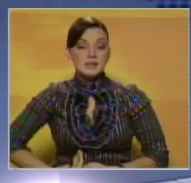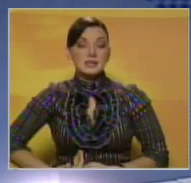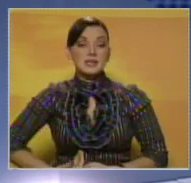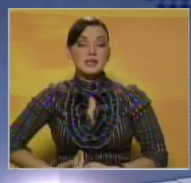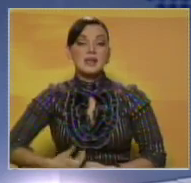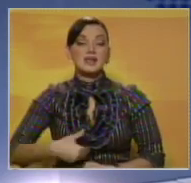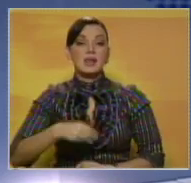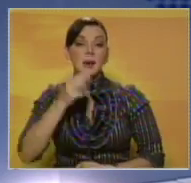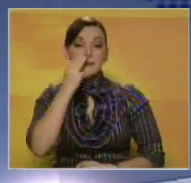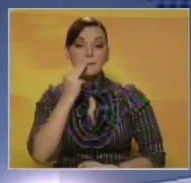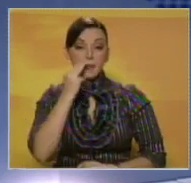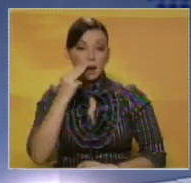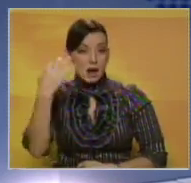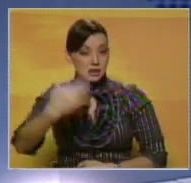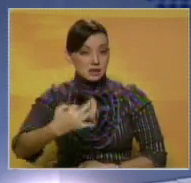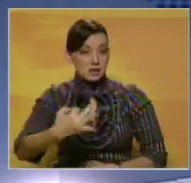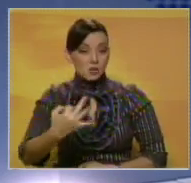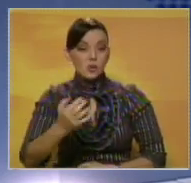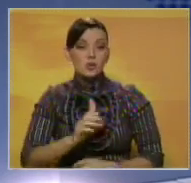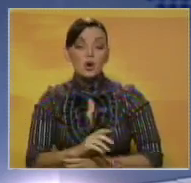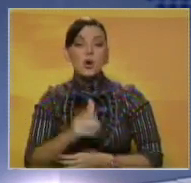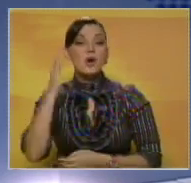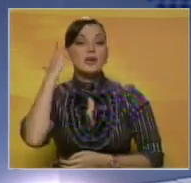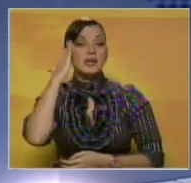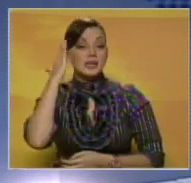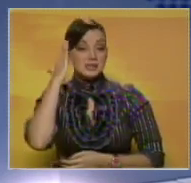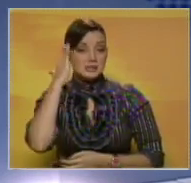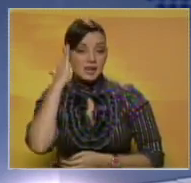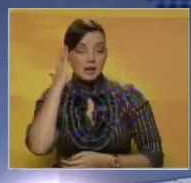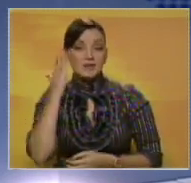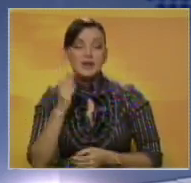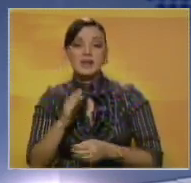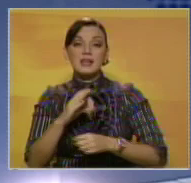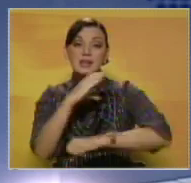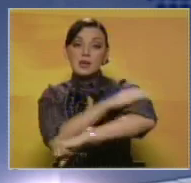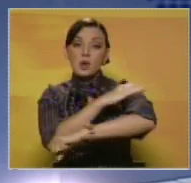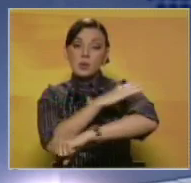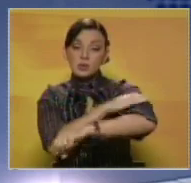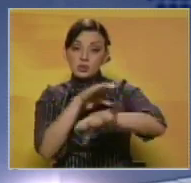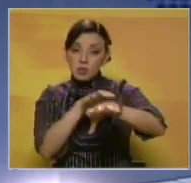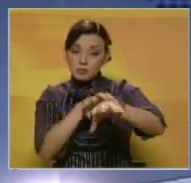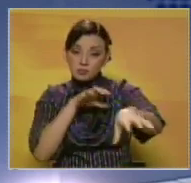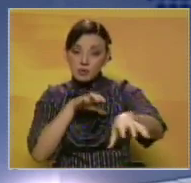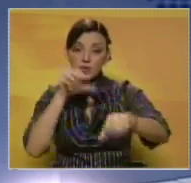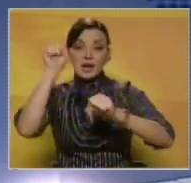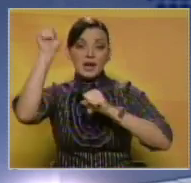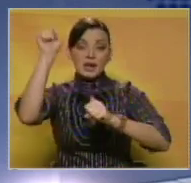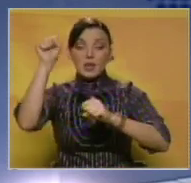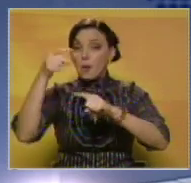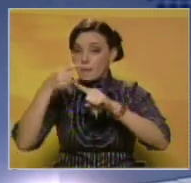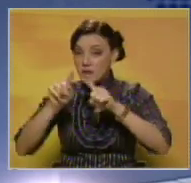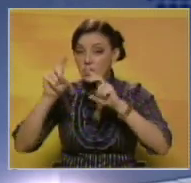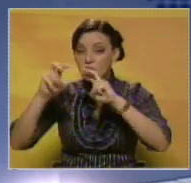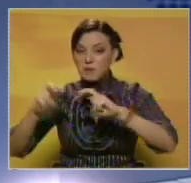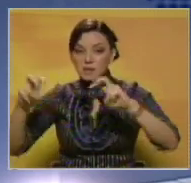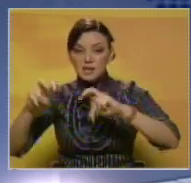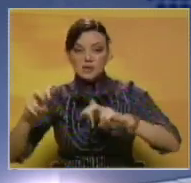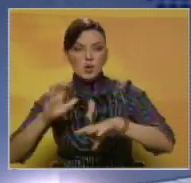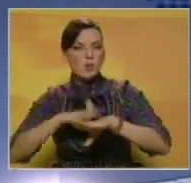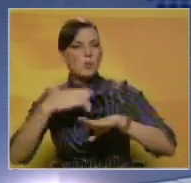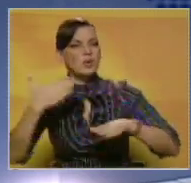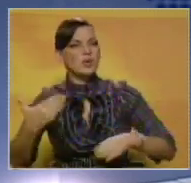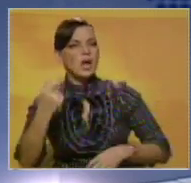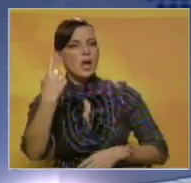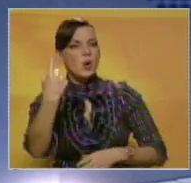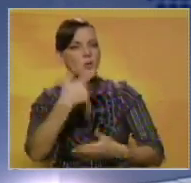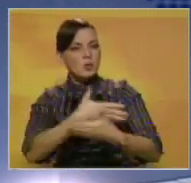República, Nicolás Maduro, aseguró que aunque reconoce el revés electoral de las parlamentarias, se investigará cómo se produjeron